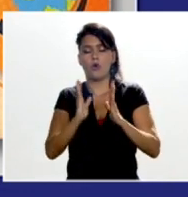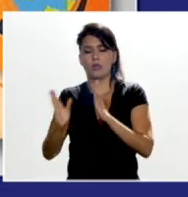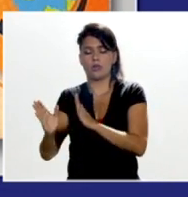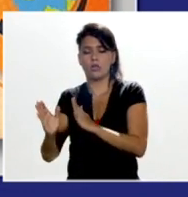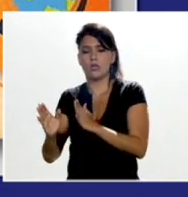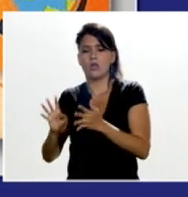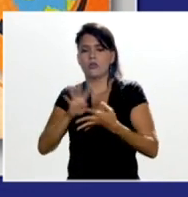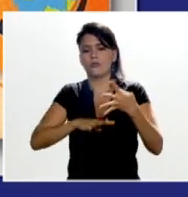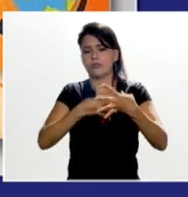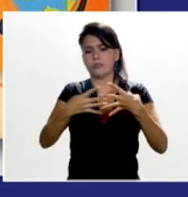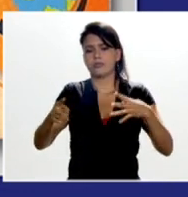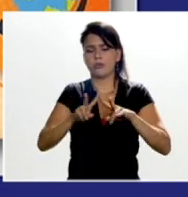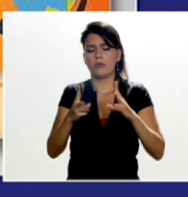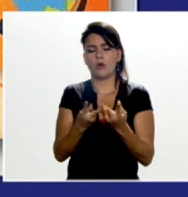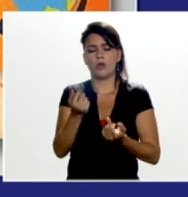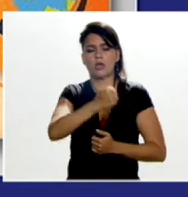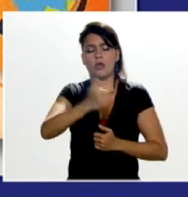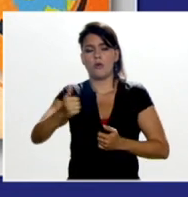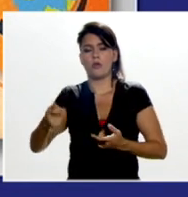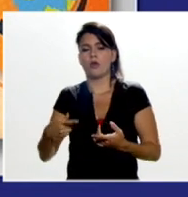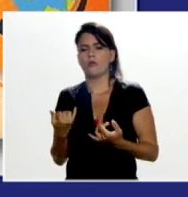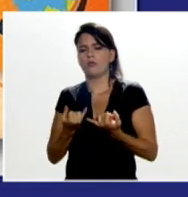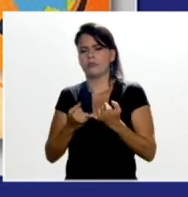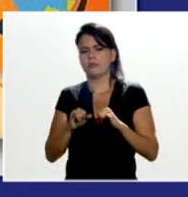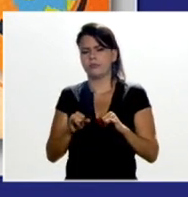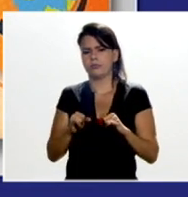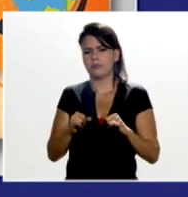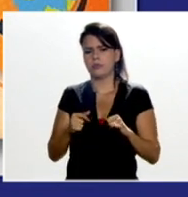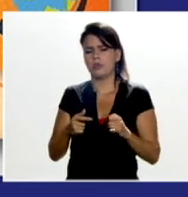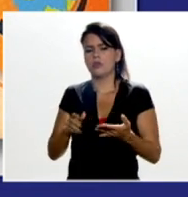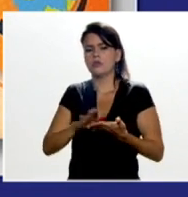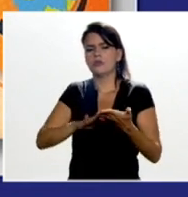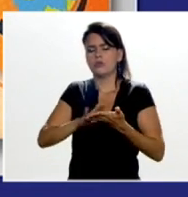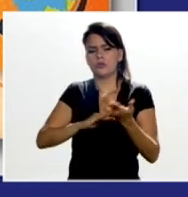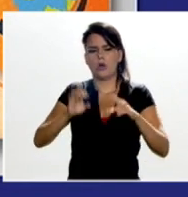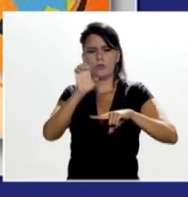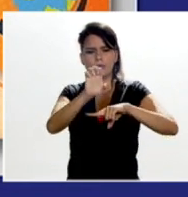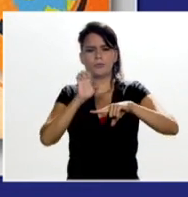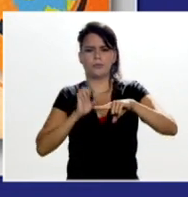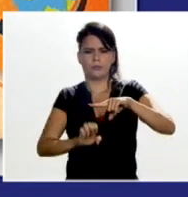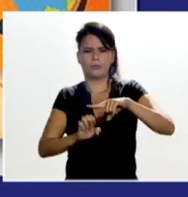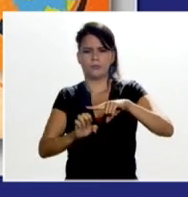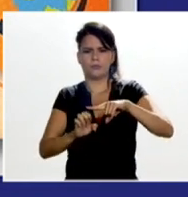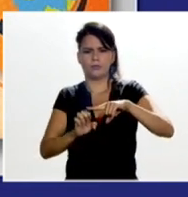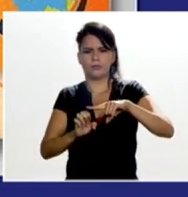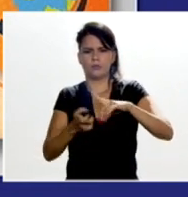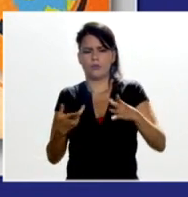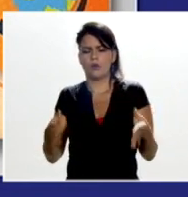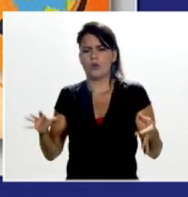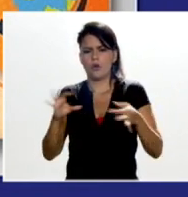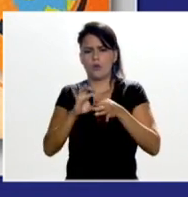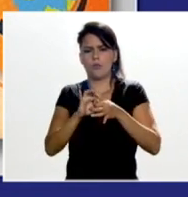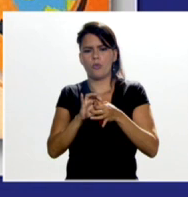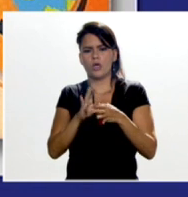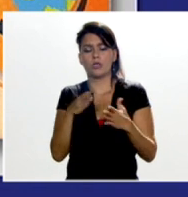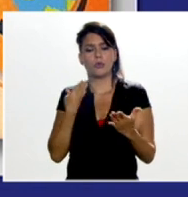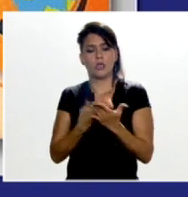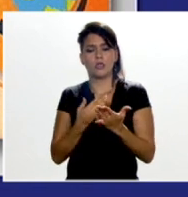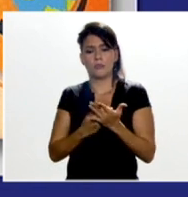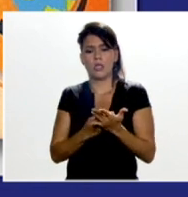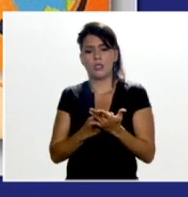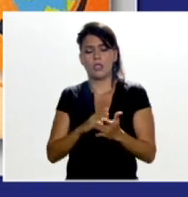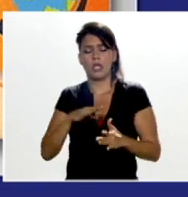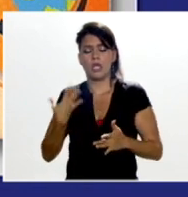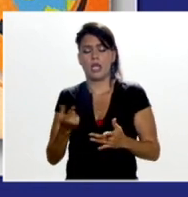de cada uno de ellos. Y por último, resuelve la ecuación compuesta por el determinante en el que